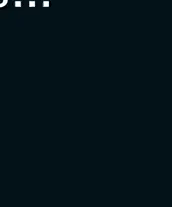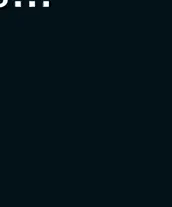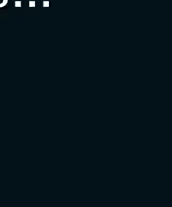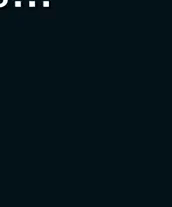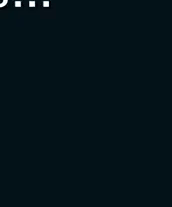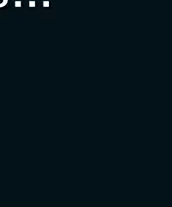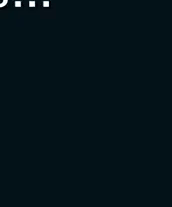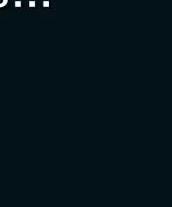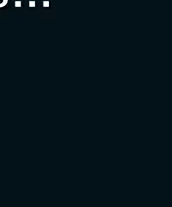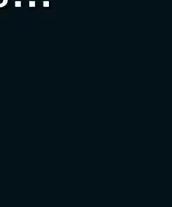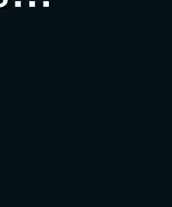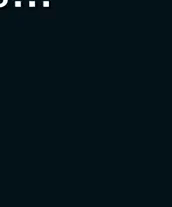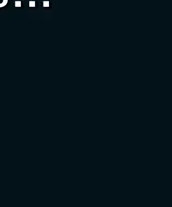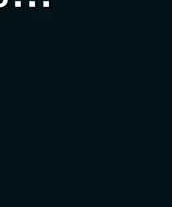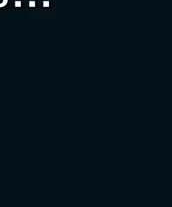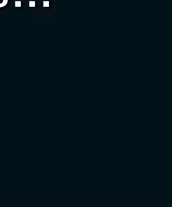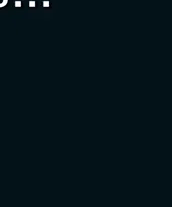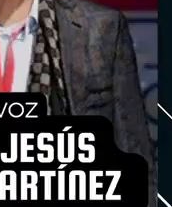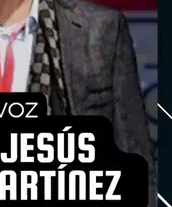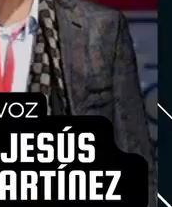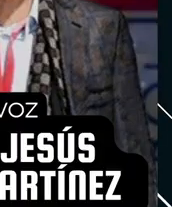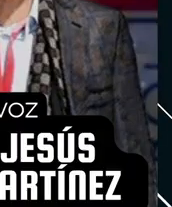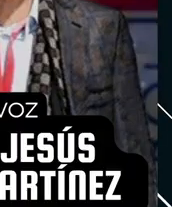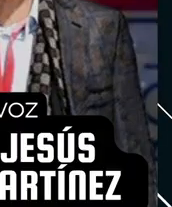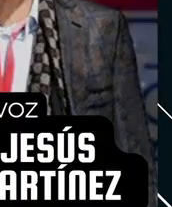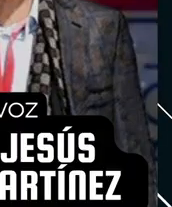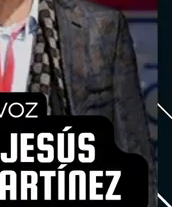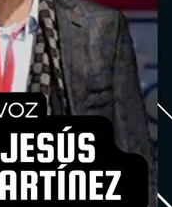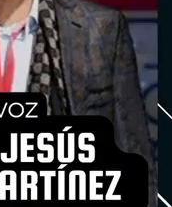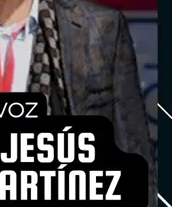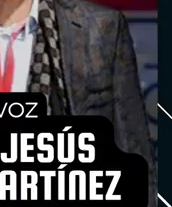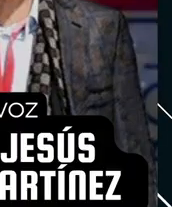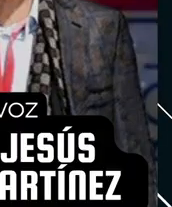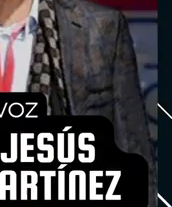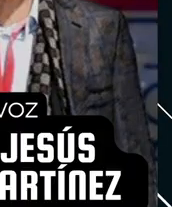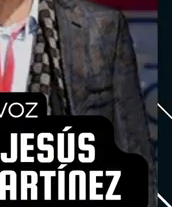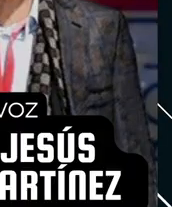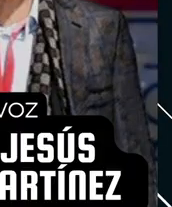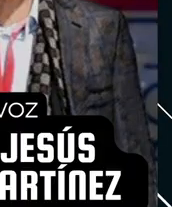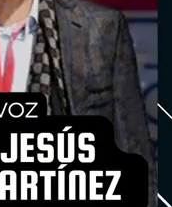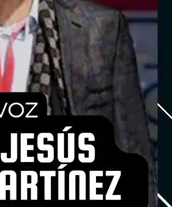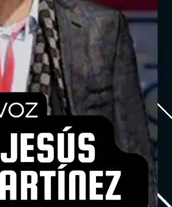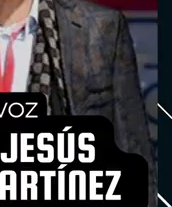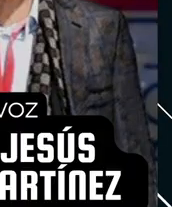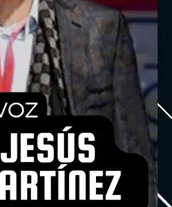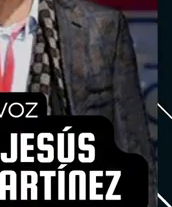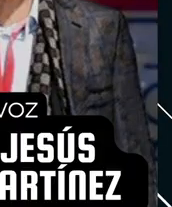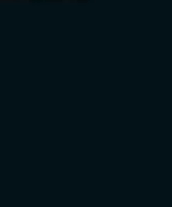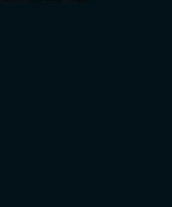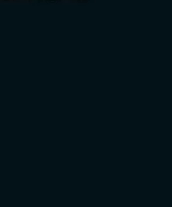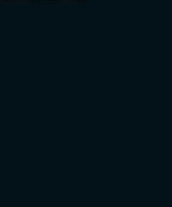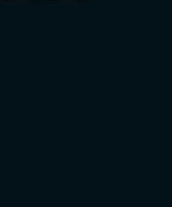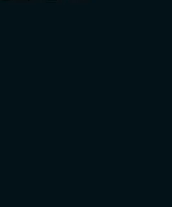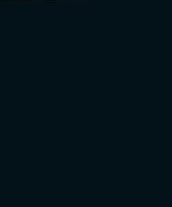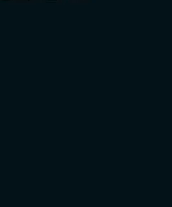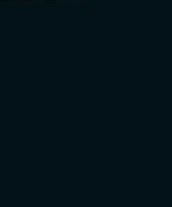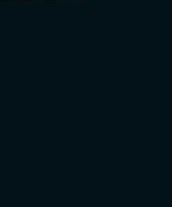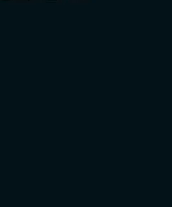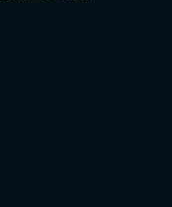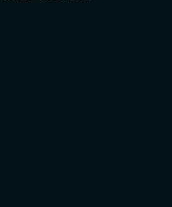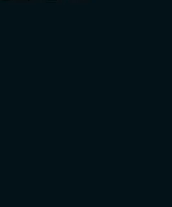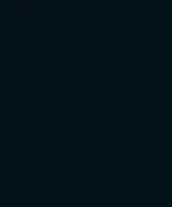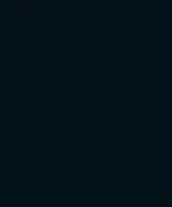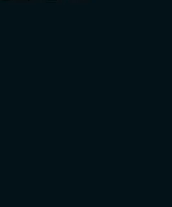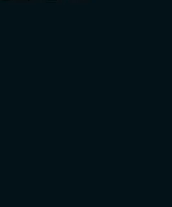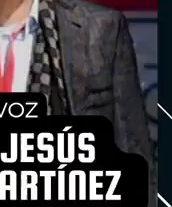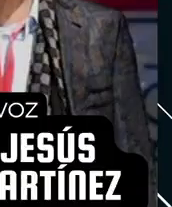sí, pero volvamos a todos, la verga. A todos. No, yo nunca le fallo a nadie. Nunca le fallo a nadie. Están por afuera, está